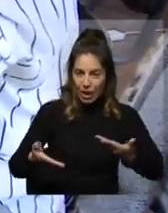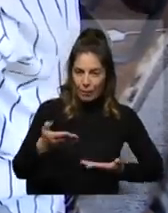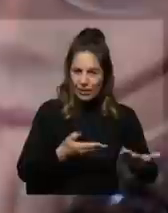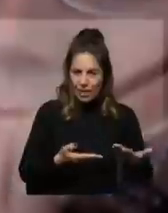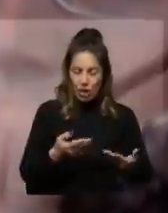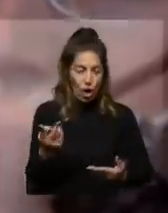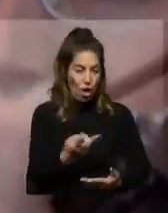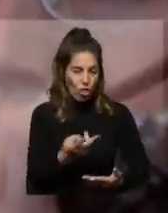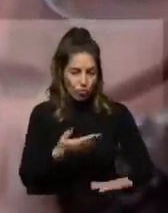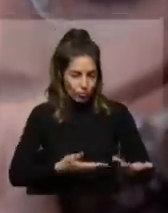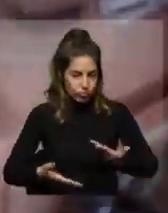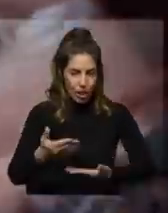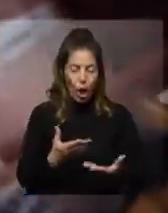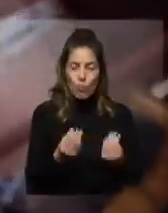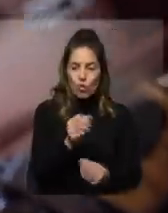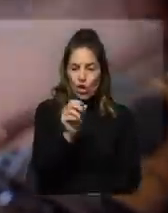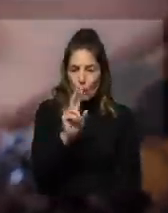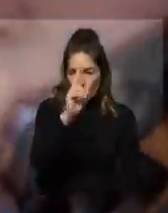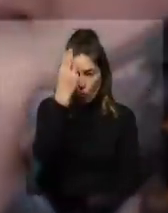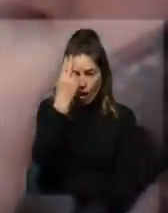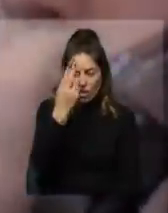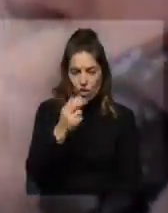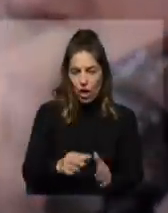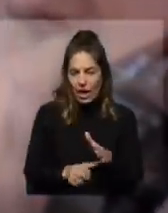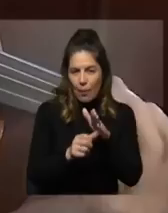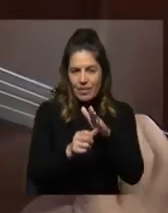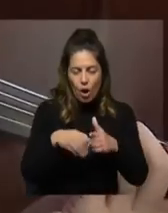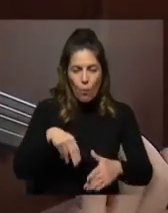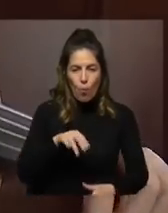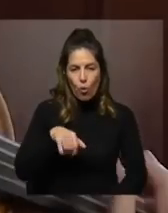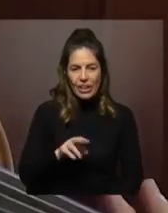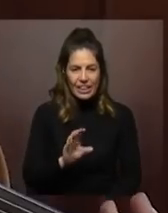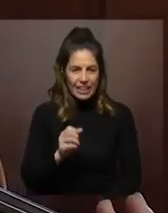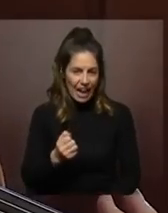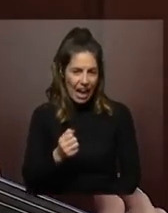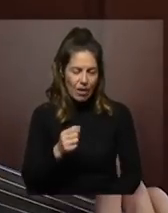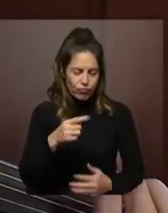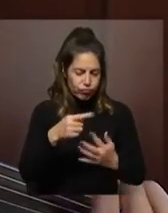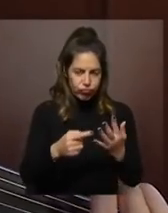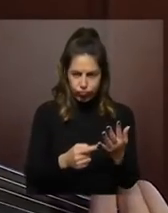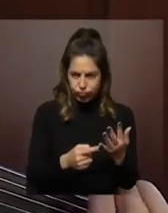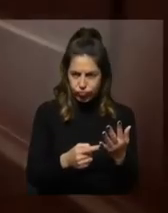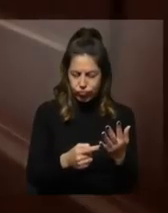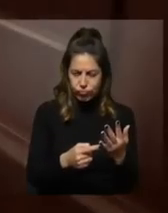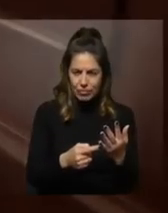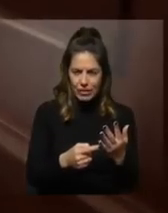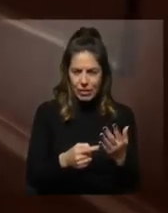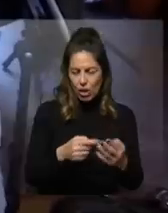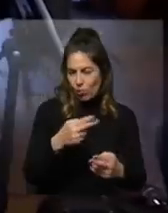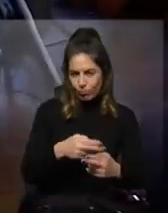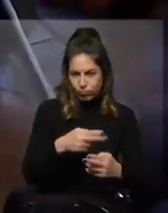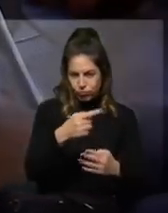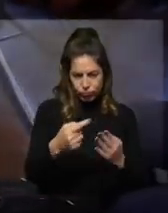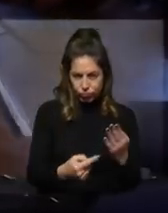cas con muchísimos uruguayos encabezados por Alfonso Mujica Sandra silvera Sofía Mara Sebastián clashtornique